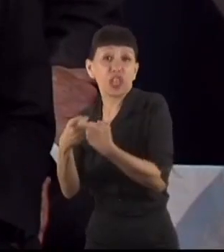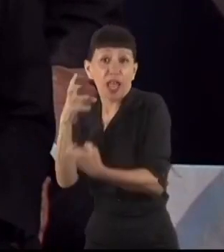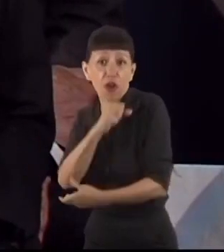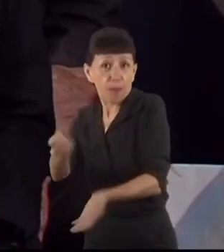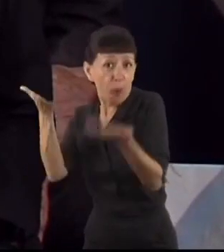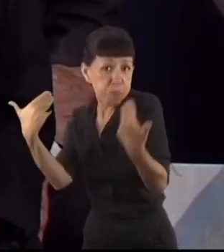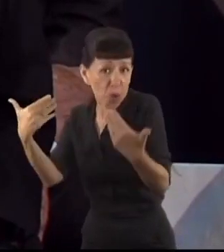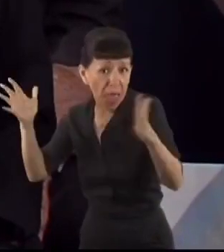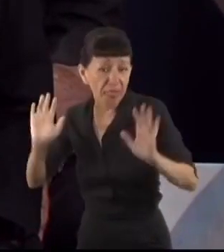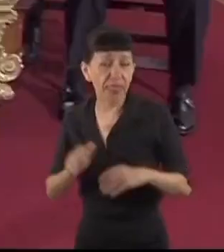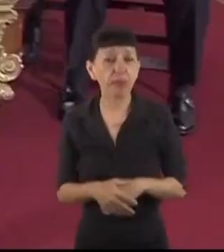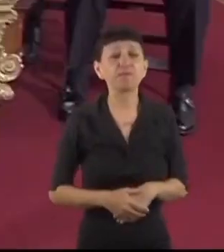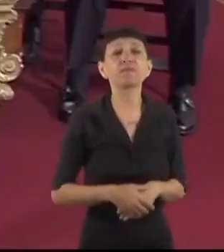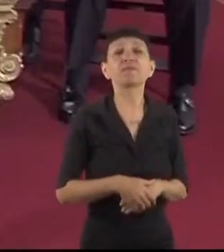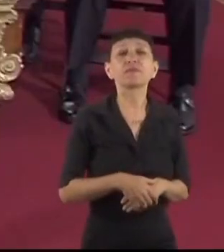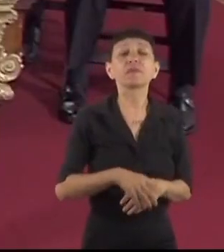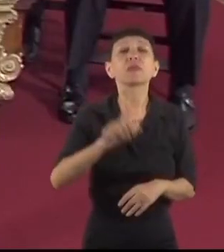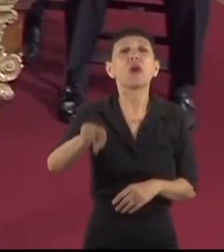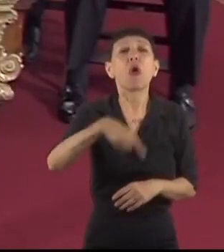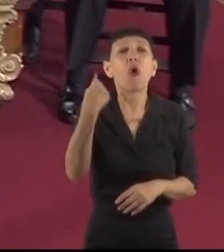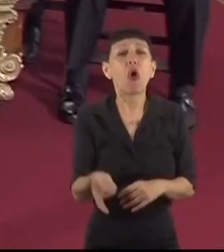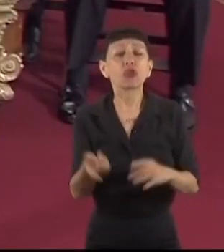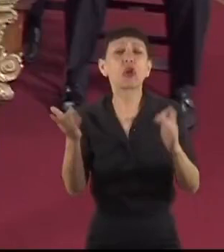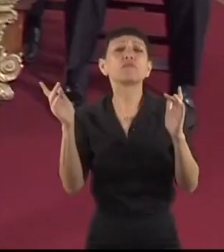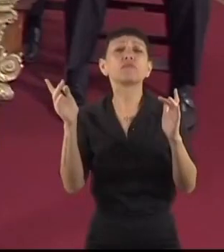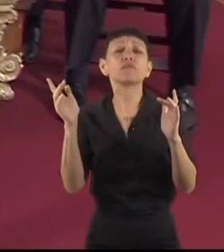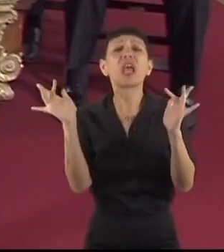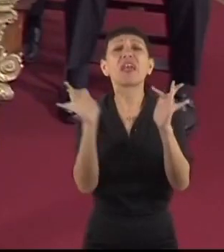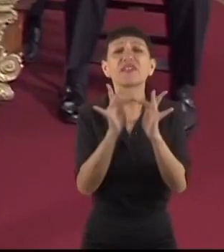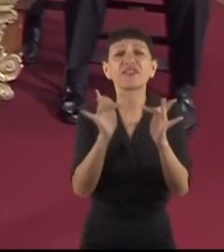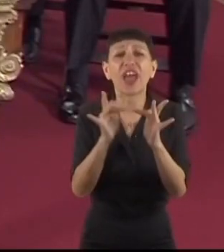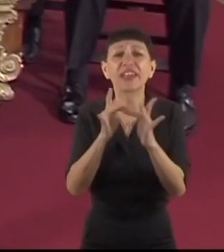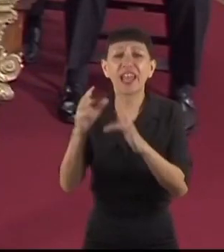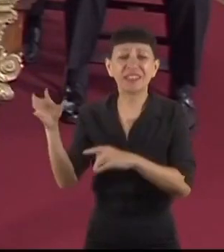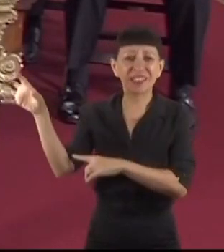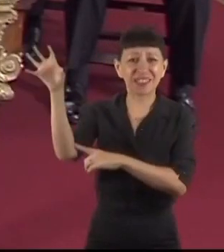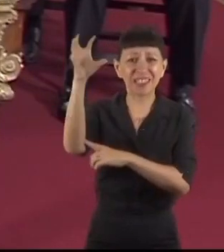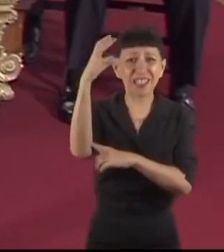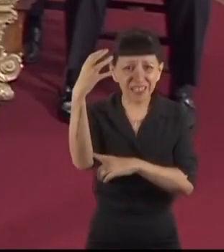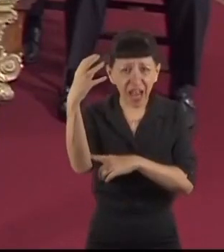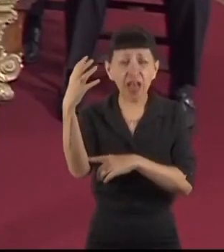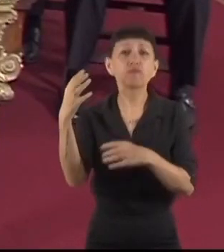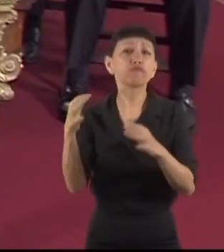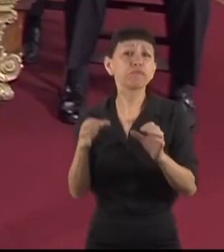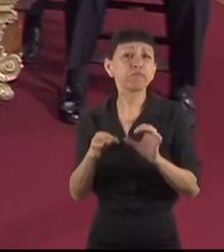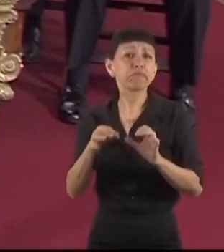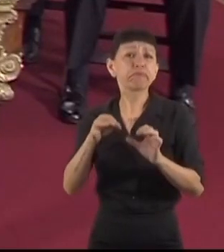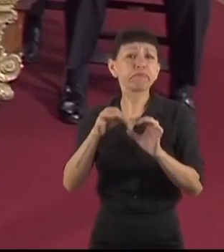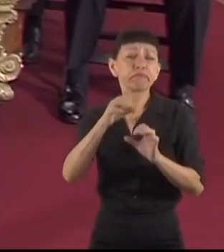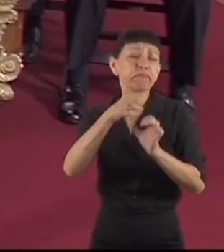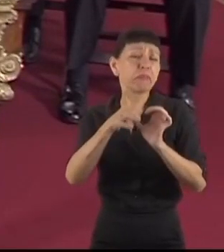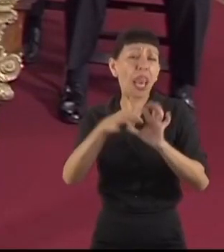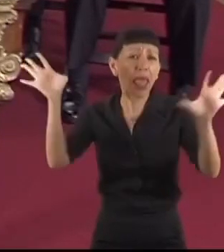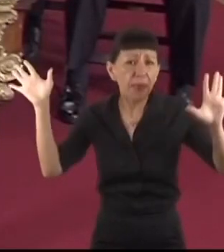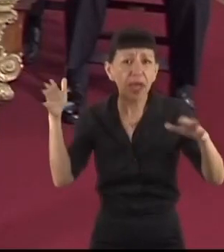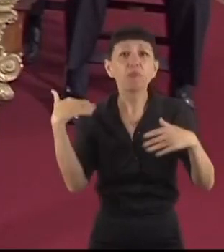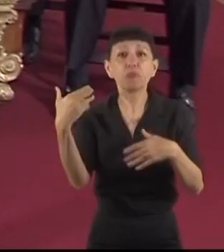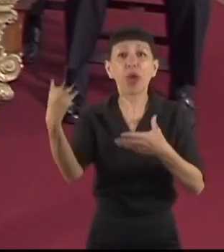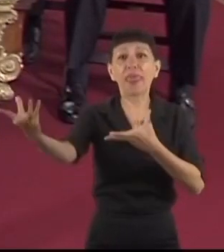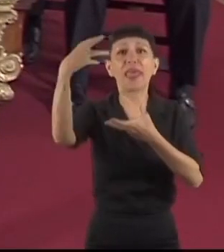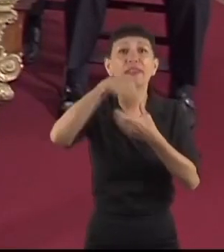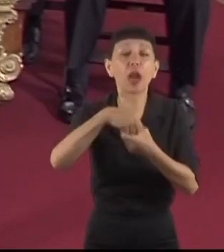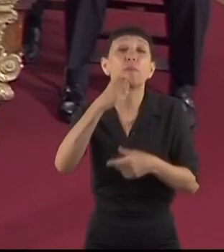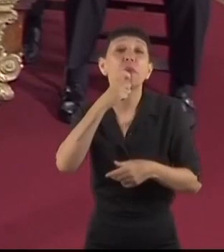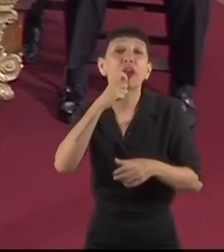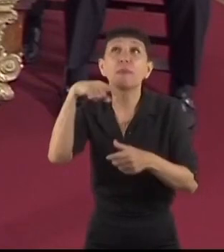desregulación de los servicios de internet satelital para permitir el ingreso de empresas como starlink 29